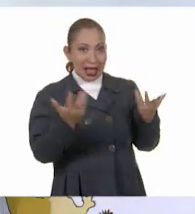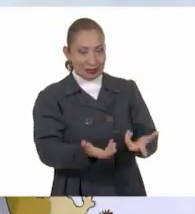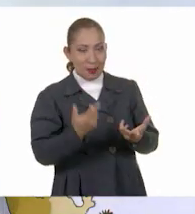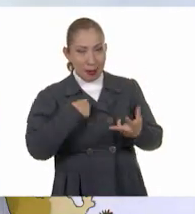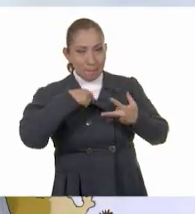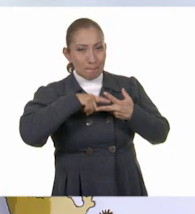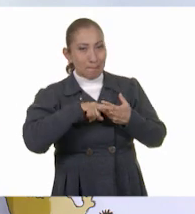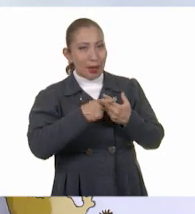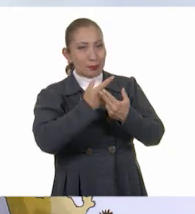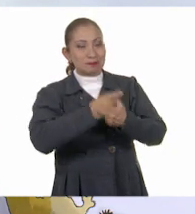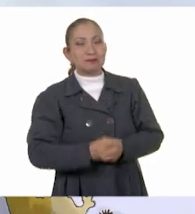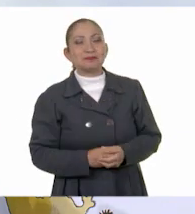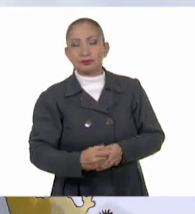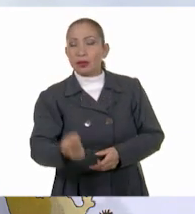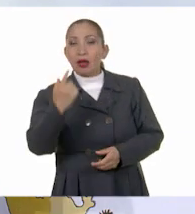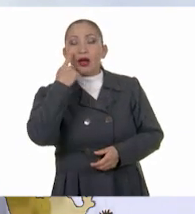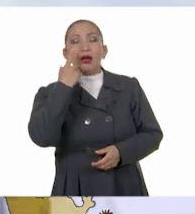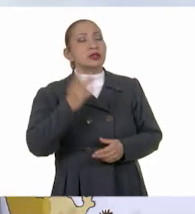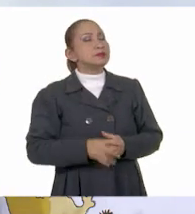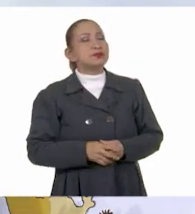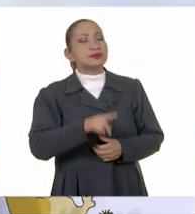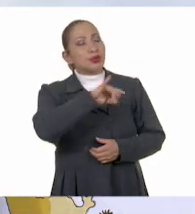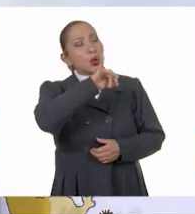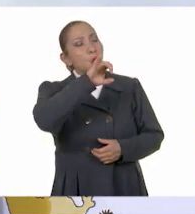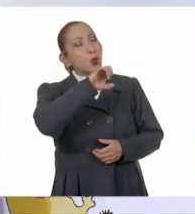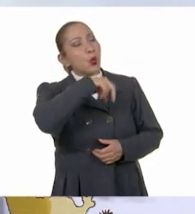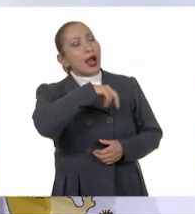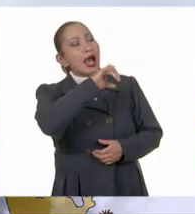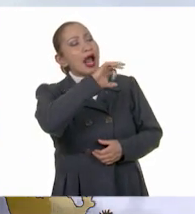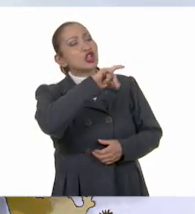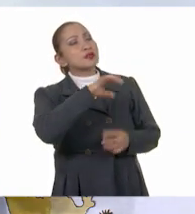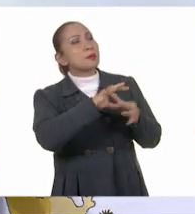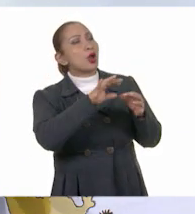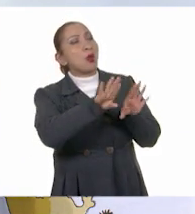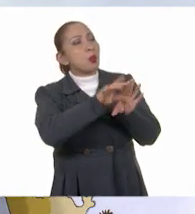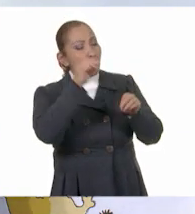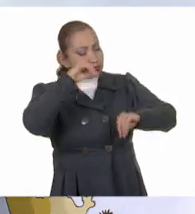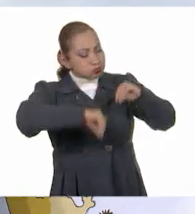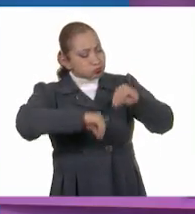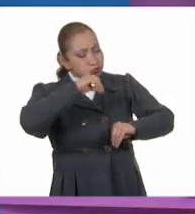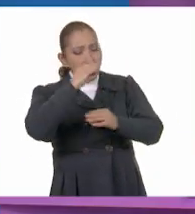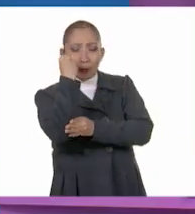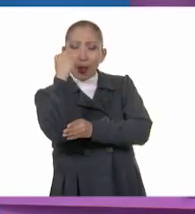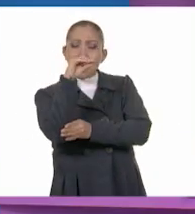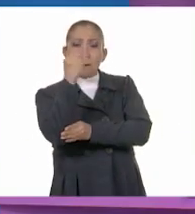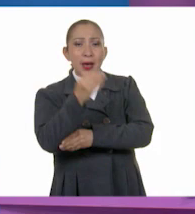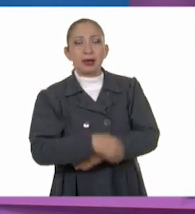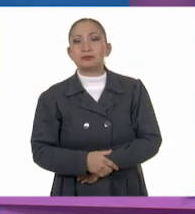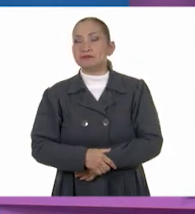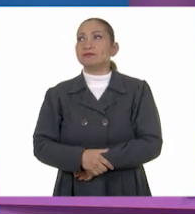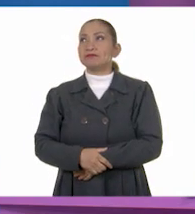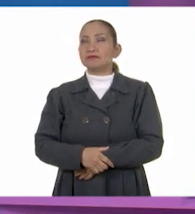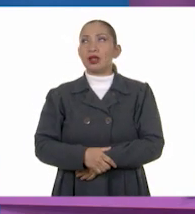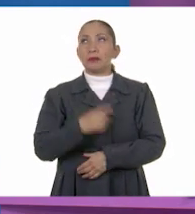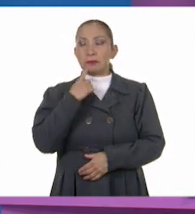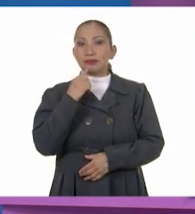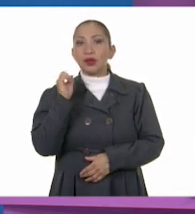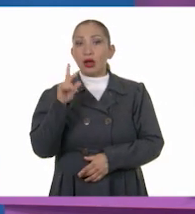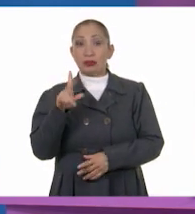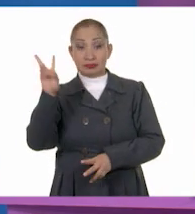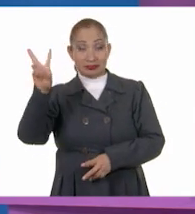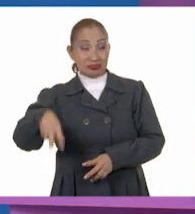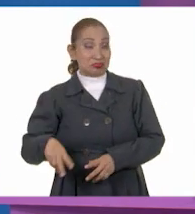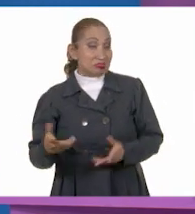a comenzar. A ver, Juan Carlos, explícanos cómo hiciste tu títere. Bueno, pues la